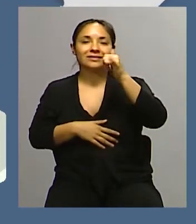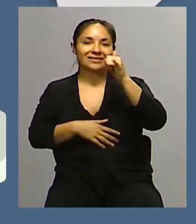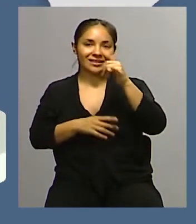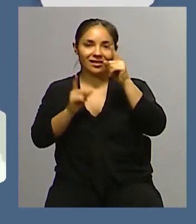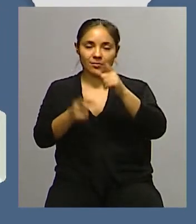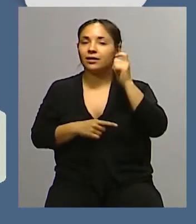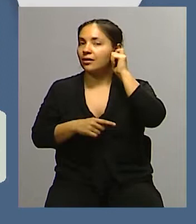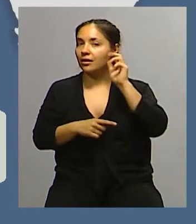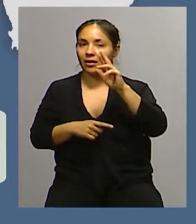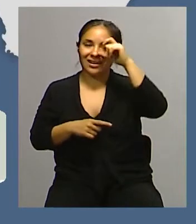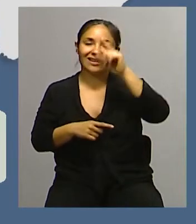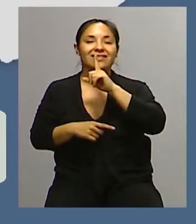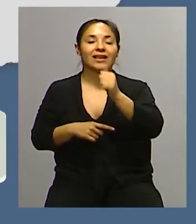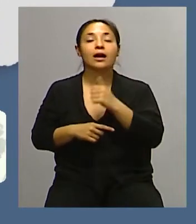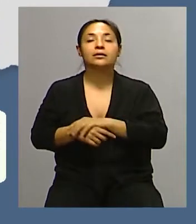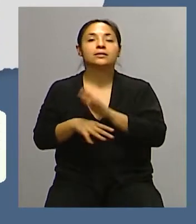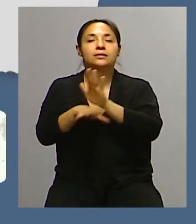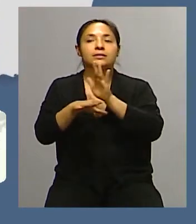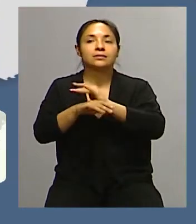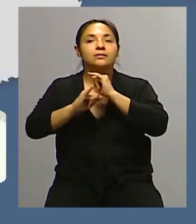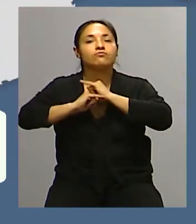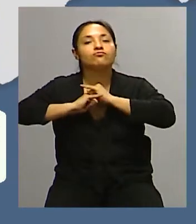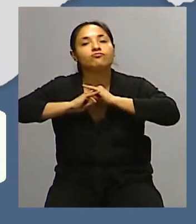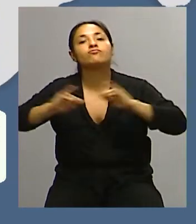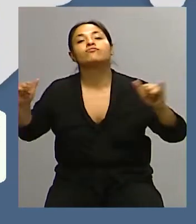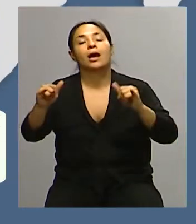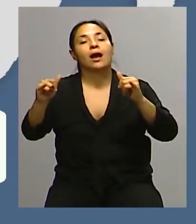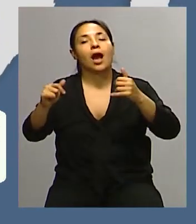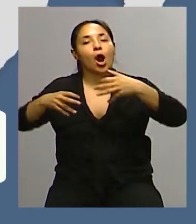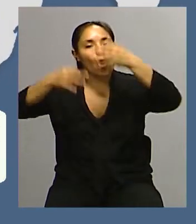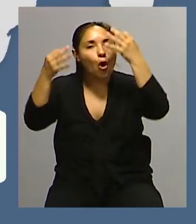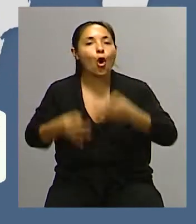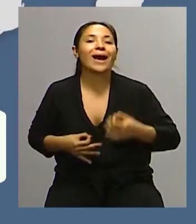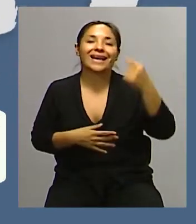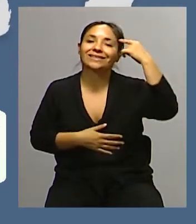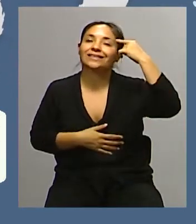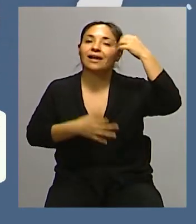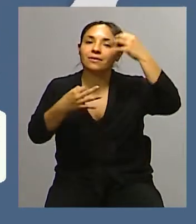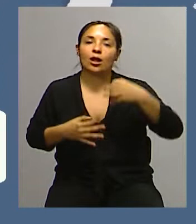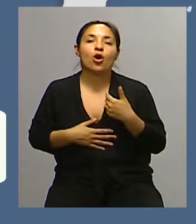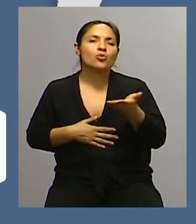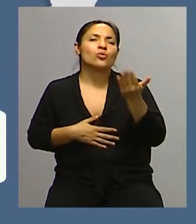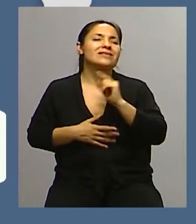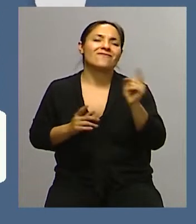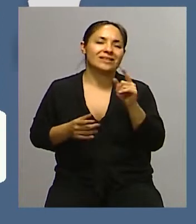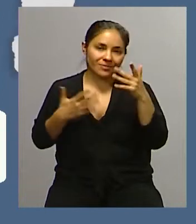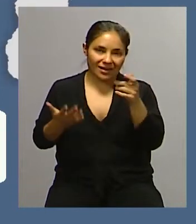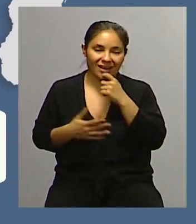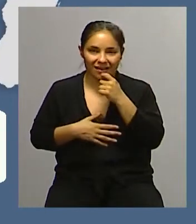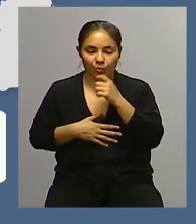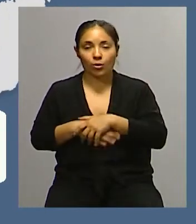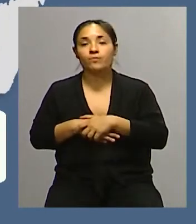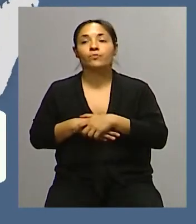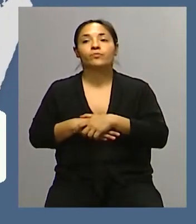Greta hace un llamado a la coherencia. Hace un poco un llamado a la coherencia al decir no hace falta. Imagínense que para esta